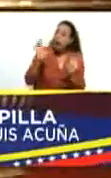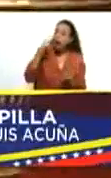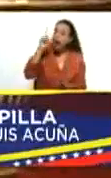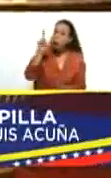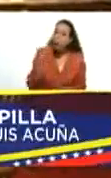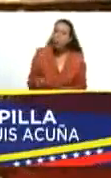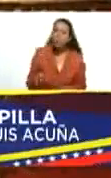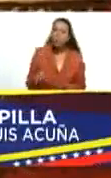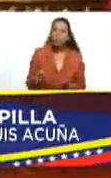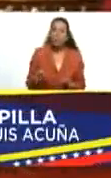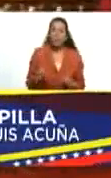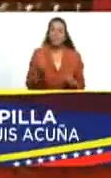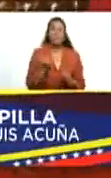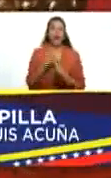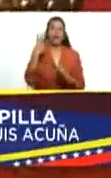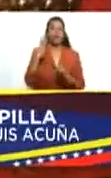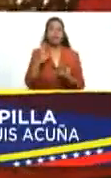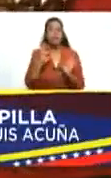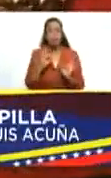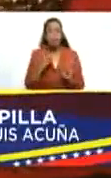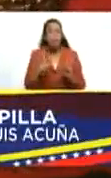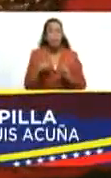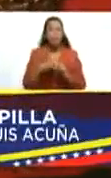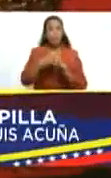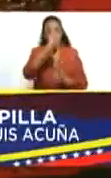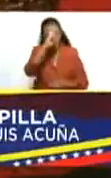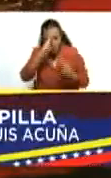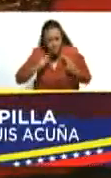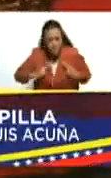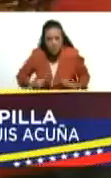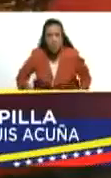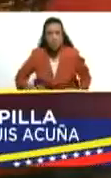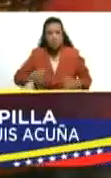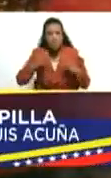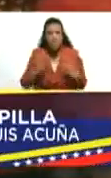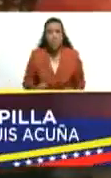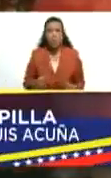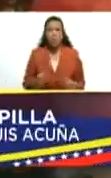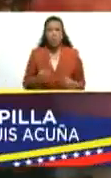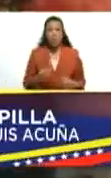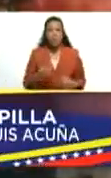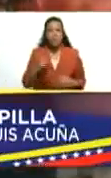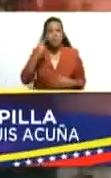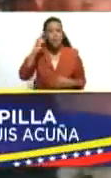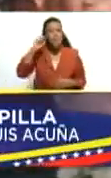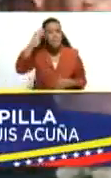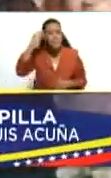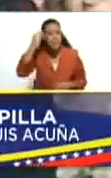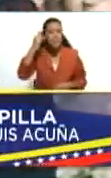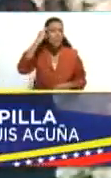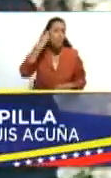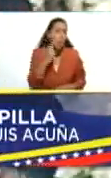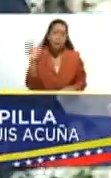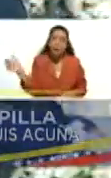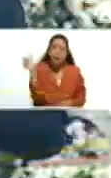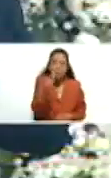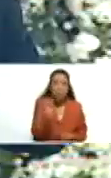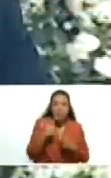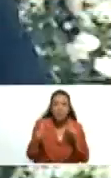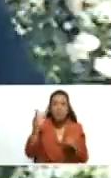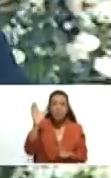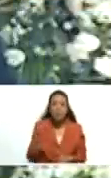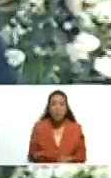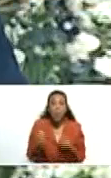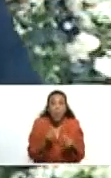tan contundente, del humanismo, del bolivarianismo, y cómo